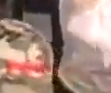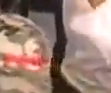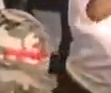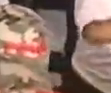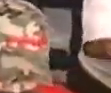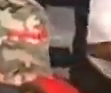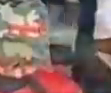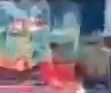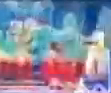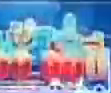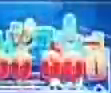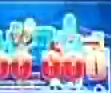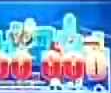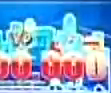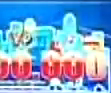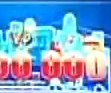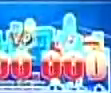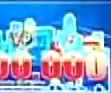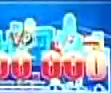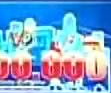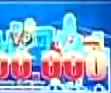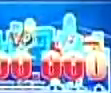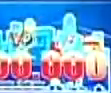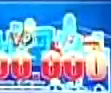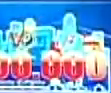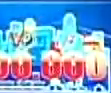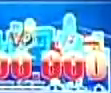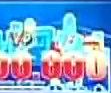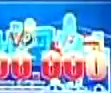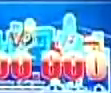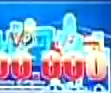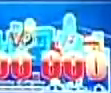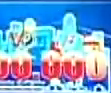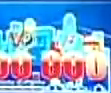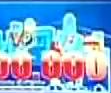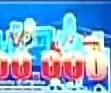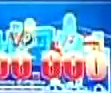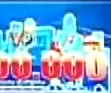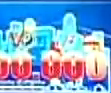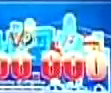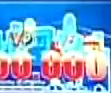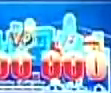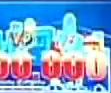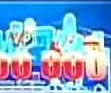Ahí está, hoy 30 de diciembre, jueves 30 de diciembre,